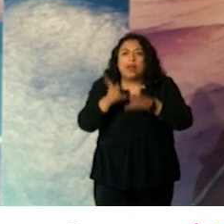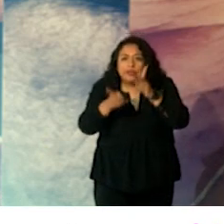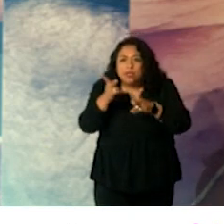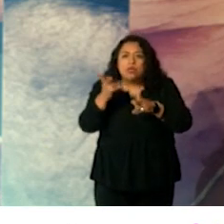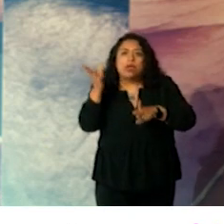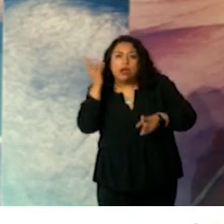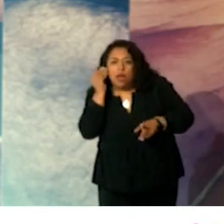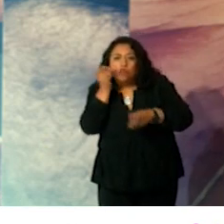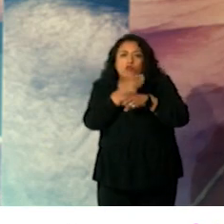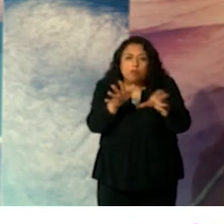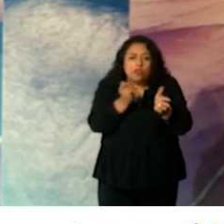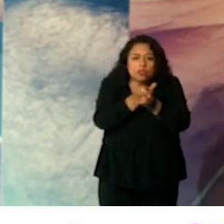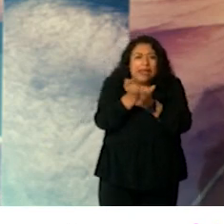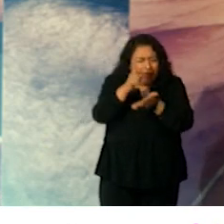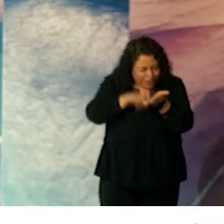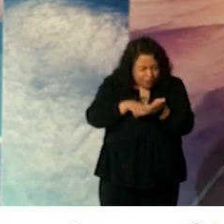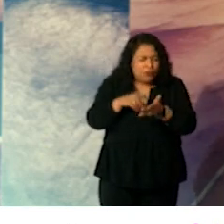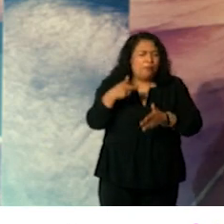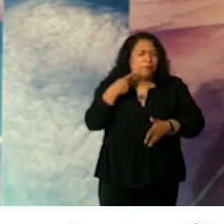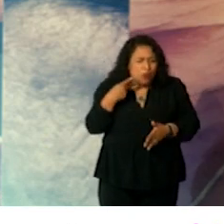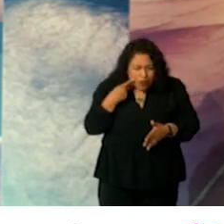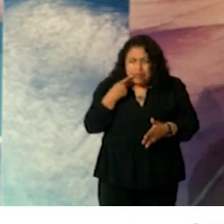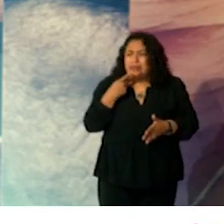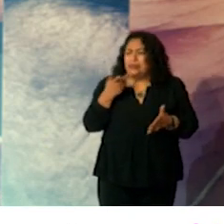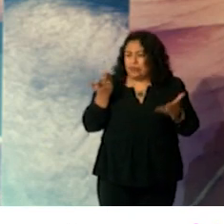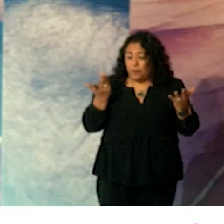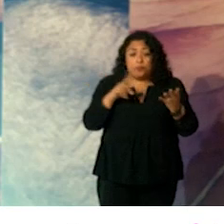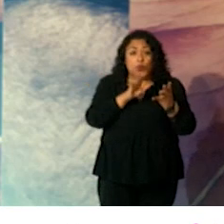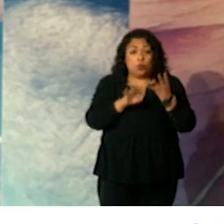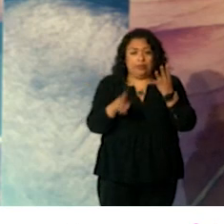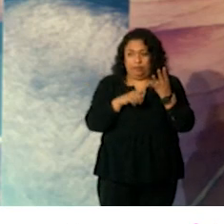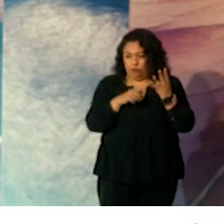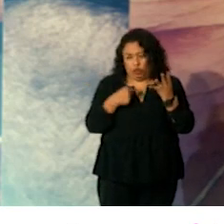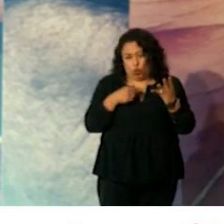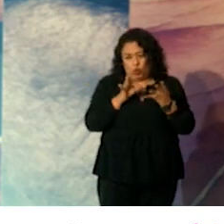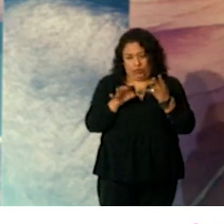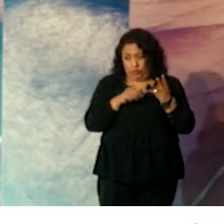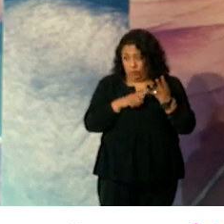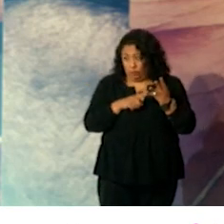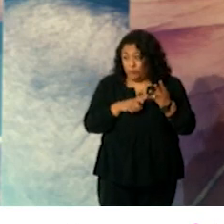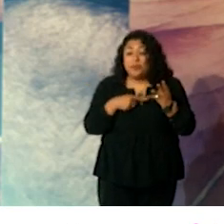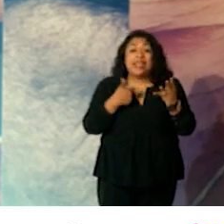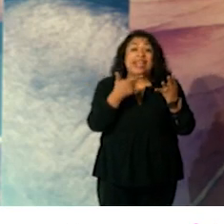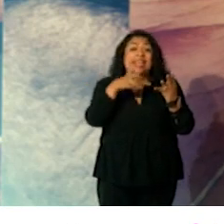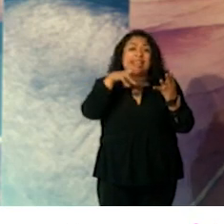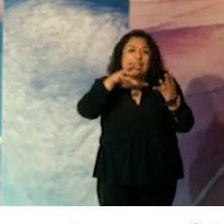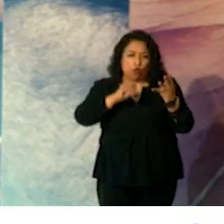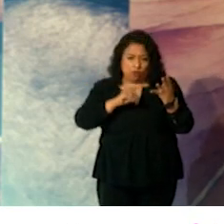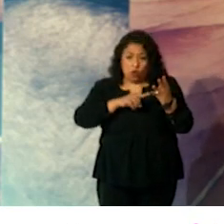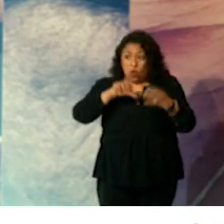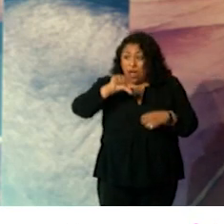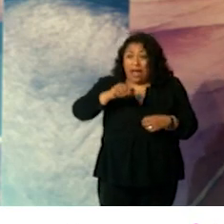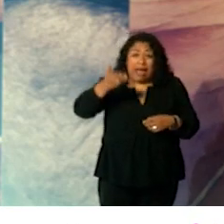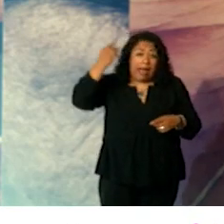me informo. También es política. La política es el arte de lo posible. Y finalmente, con esto cierro, es género. Hoy en día,